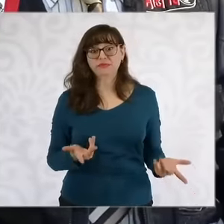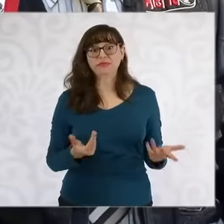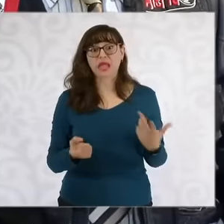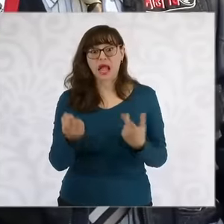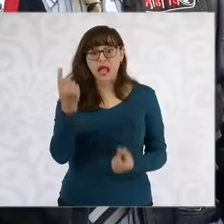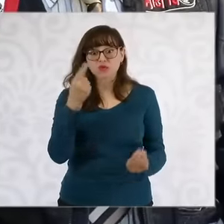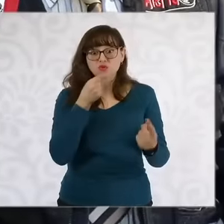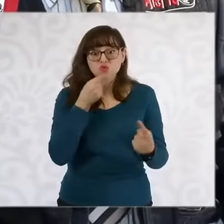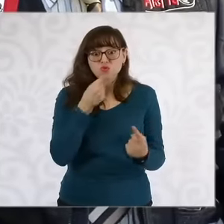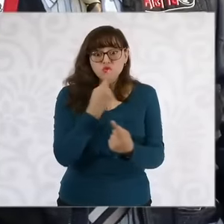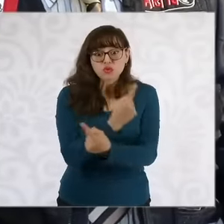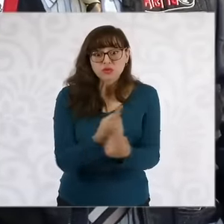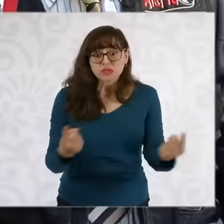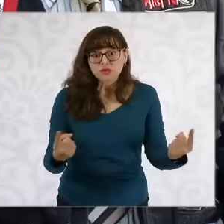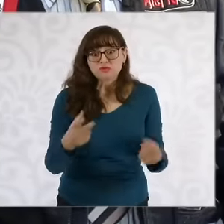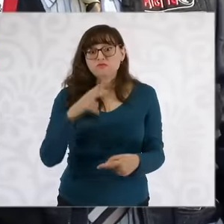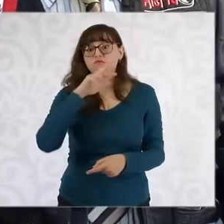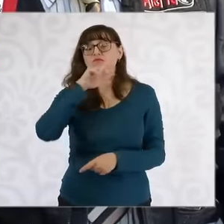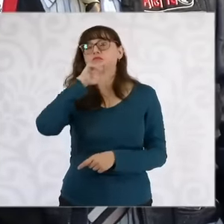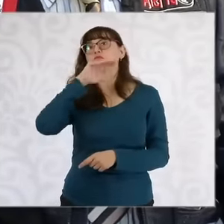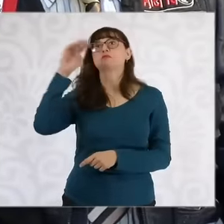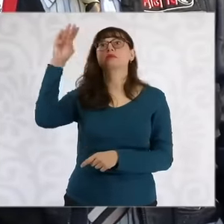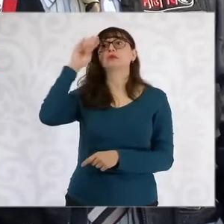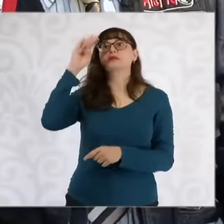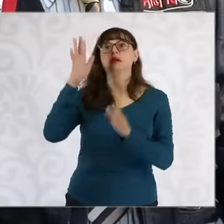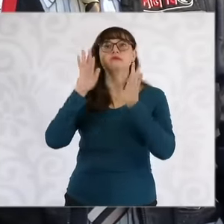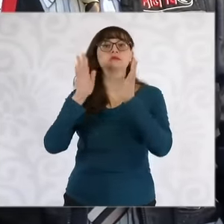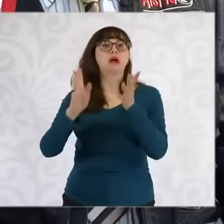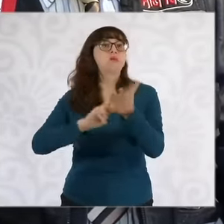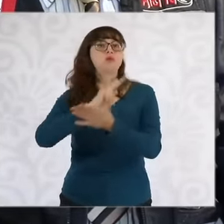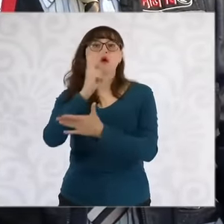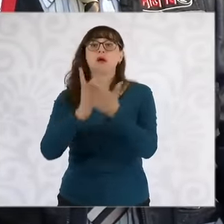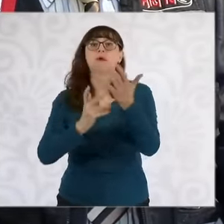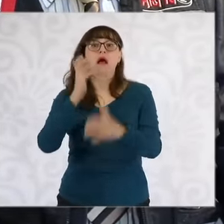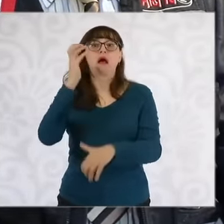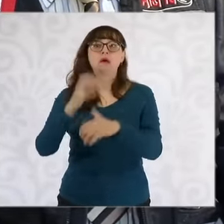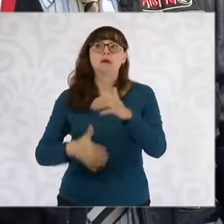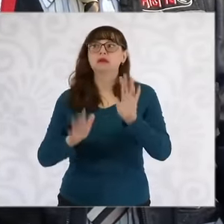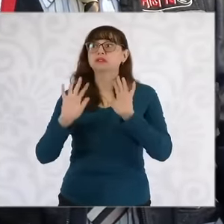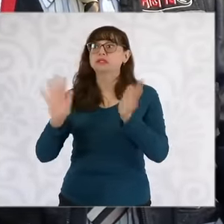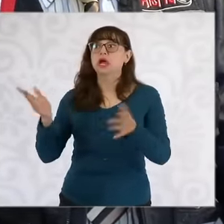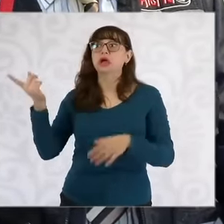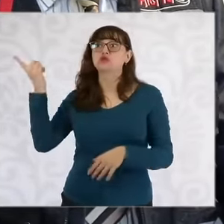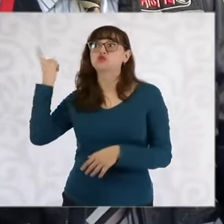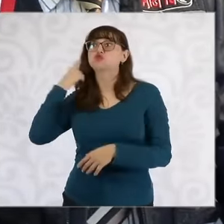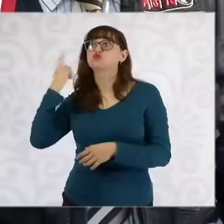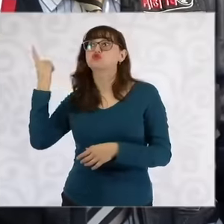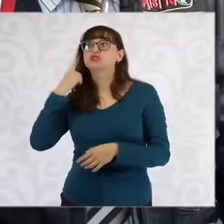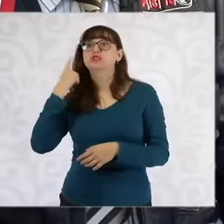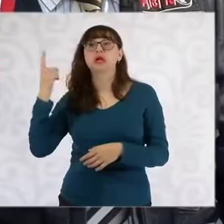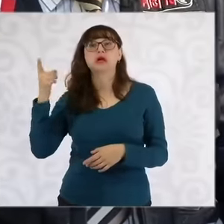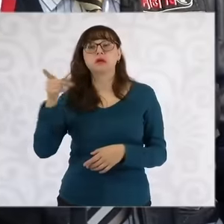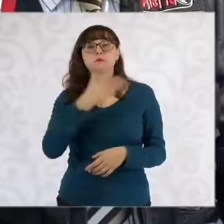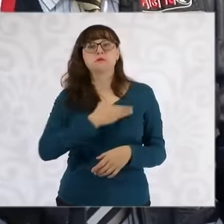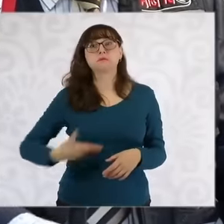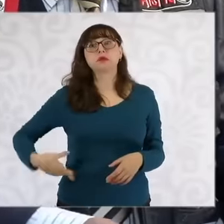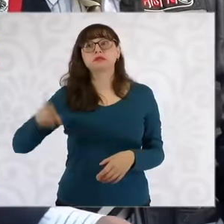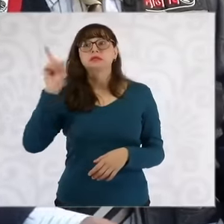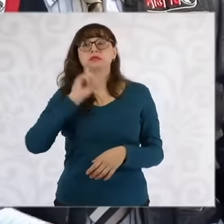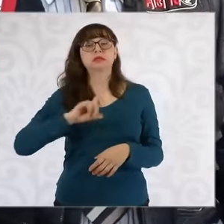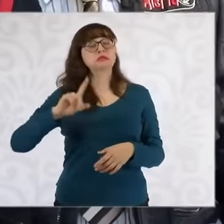que se van a acabar, están muy preocupados. Y entonces esa sería mi primera pregunta, si el programa de semilleros creativos de la Secretaría de